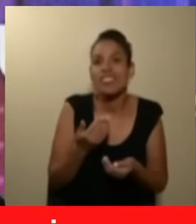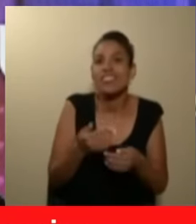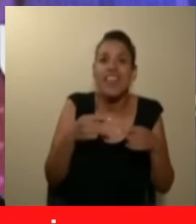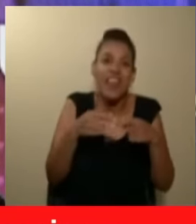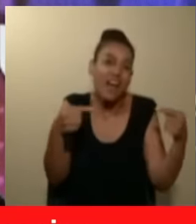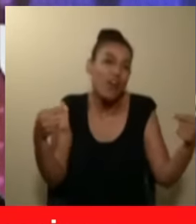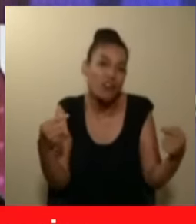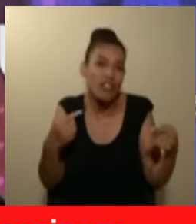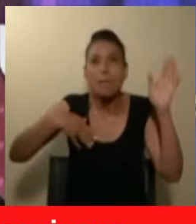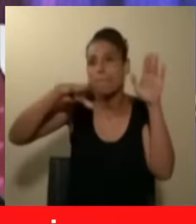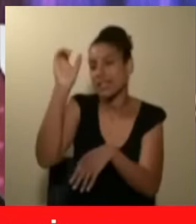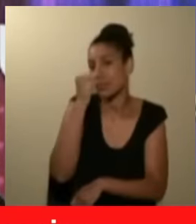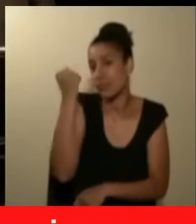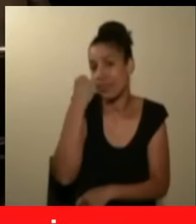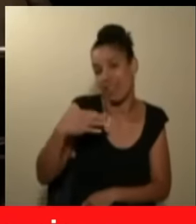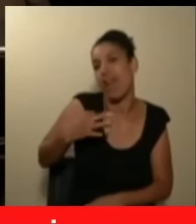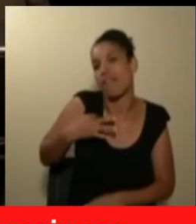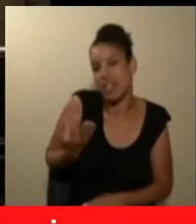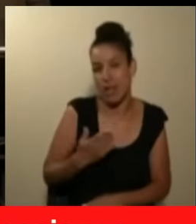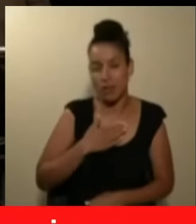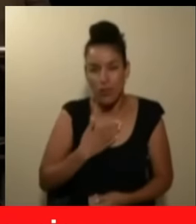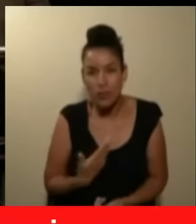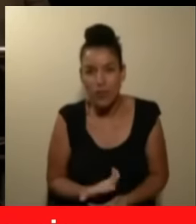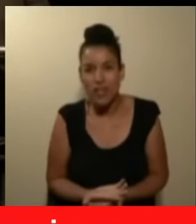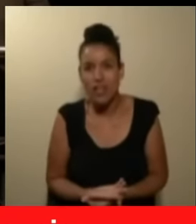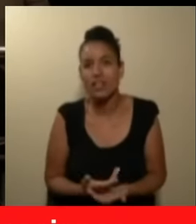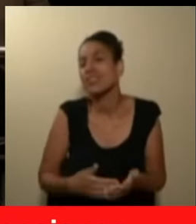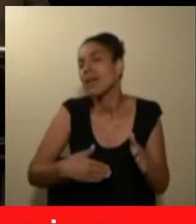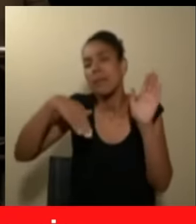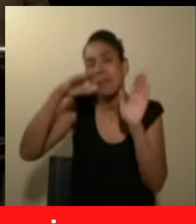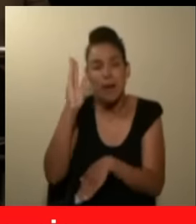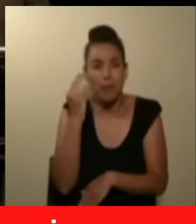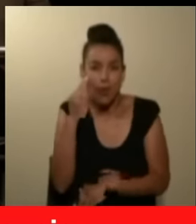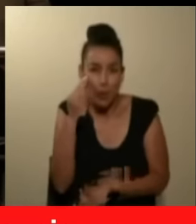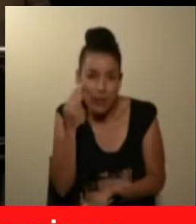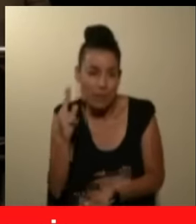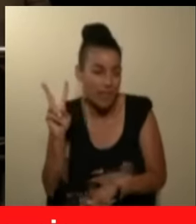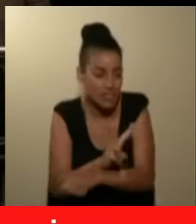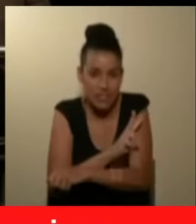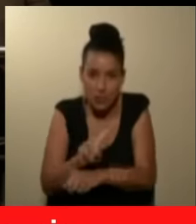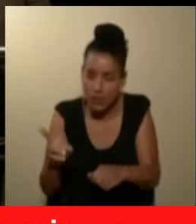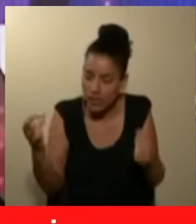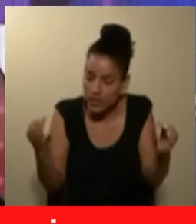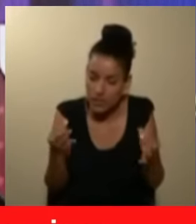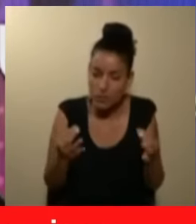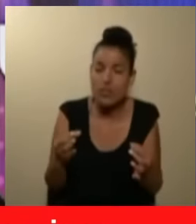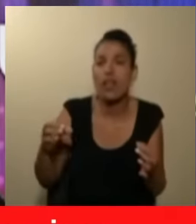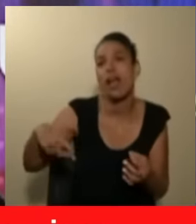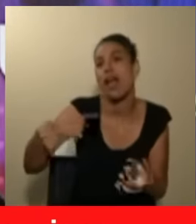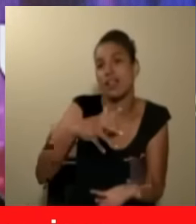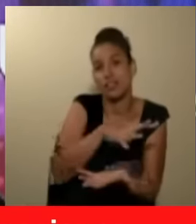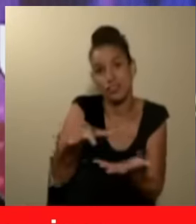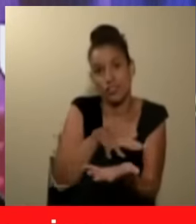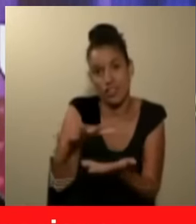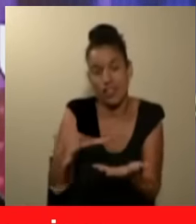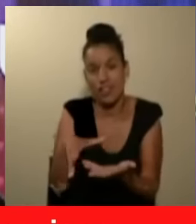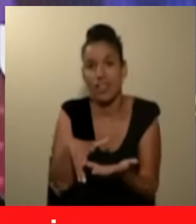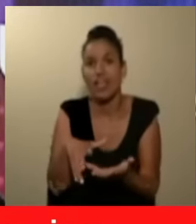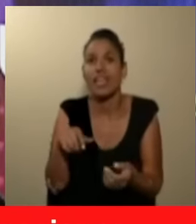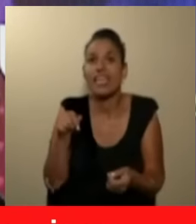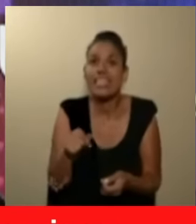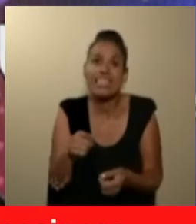gravísima en el sistema carcelario que después va a traer más problemas de seguridad a la sociedad y se debilita la dignificación y